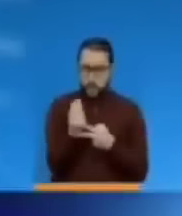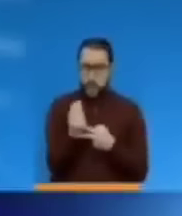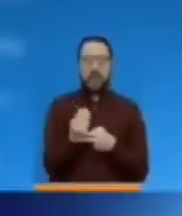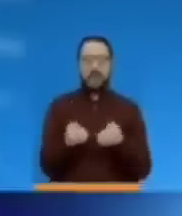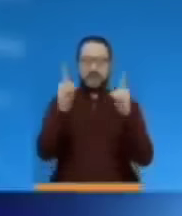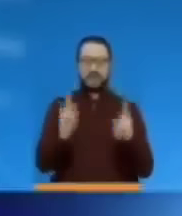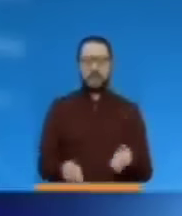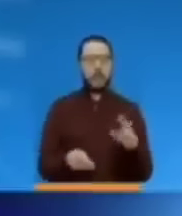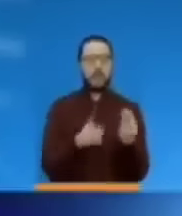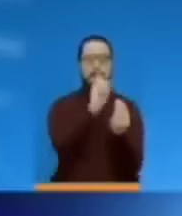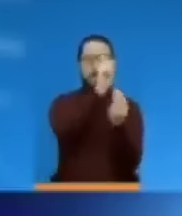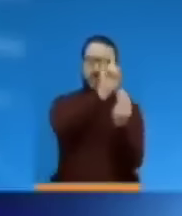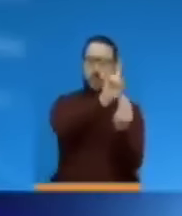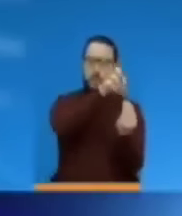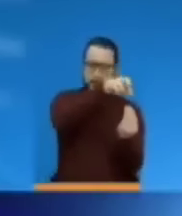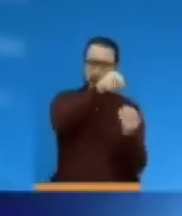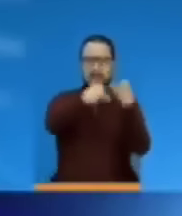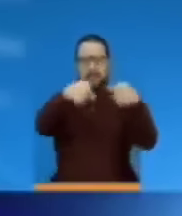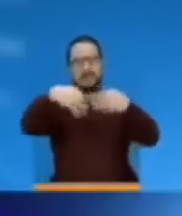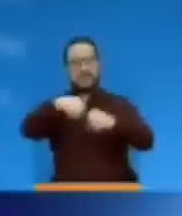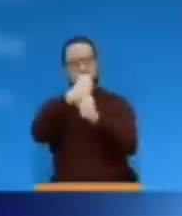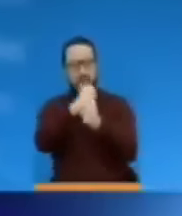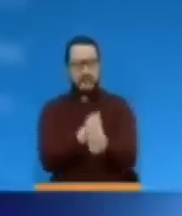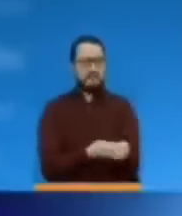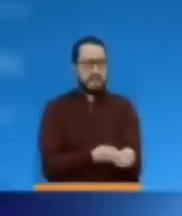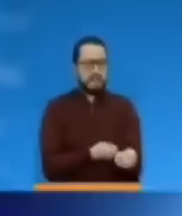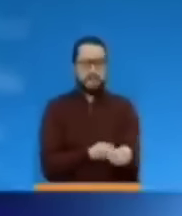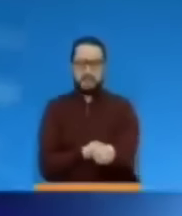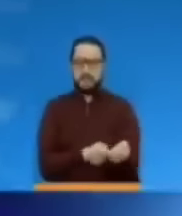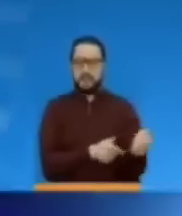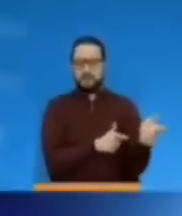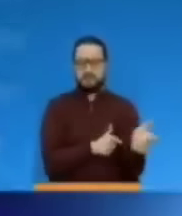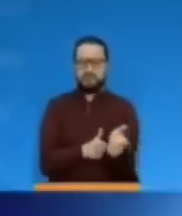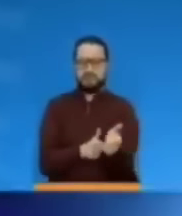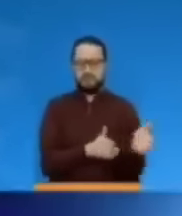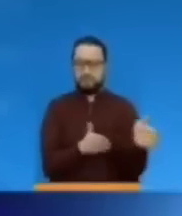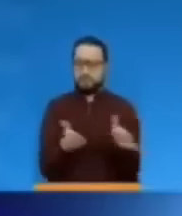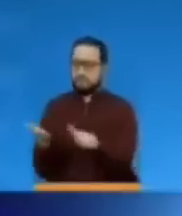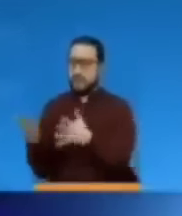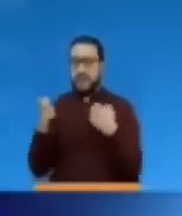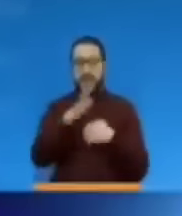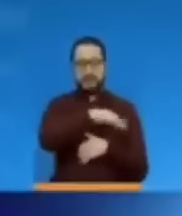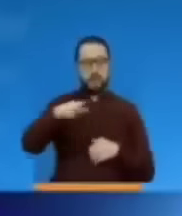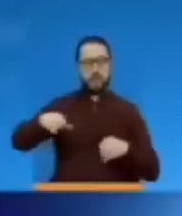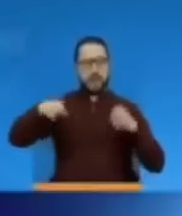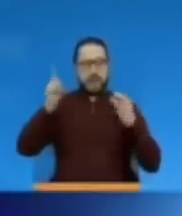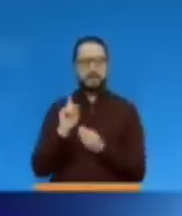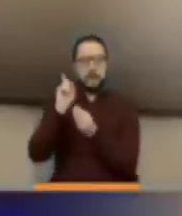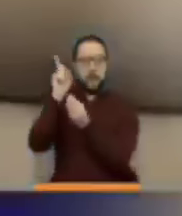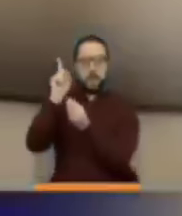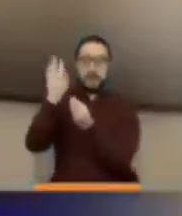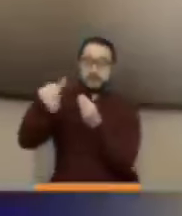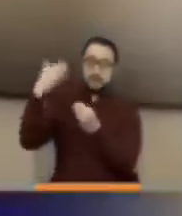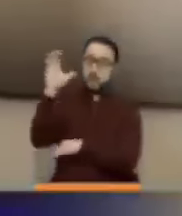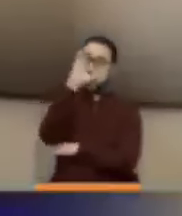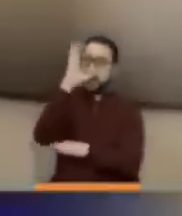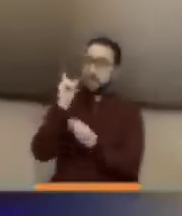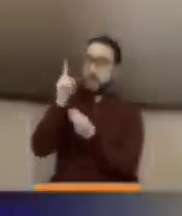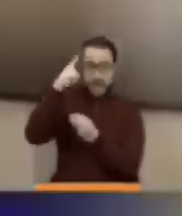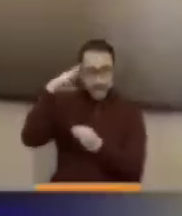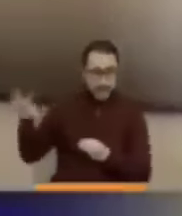de militantes de la UP y del pueblo trabajador de Colombia. Querían pintar de un solo color político las sierras de Antioquia y después de Colombia toda.